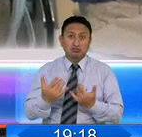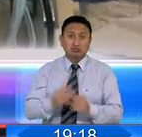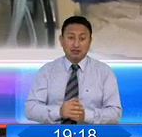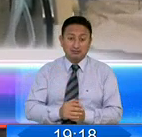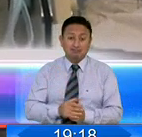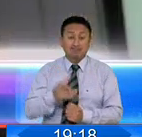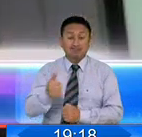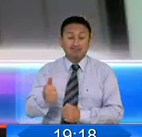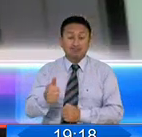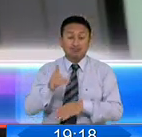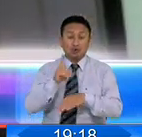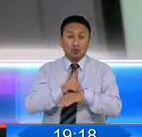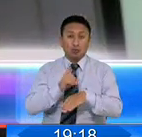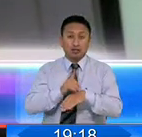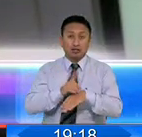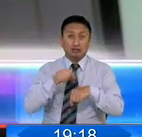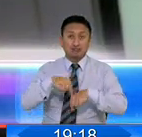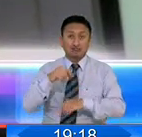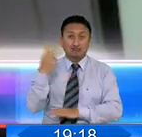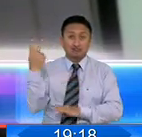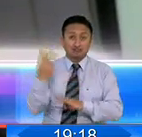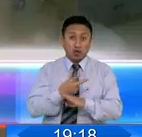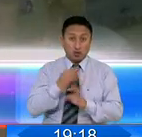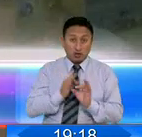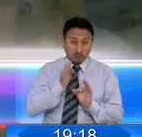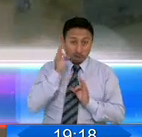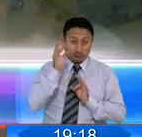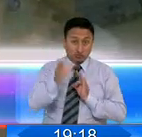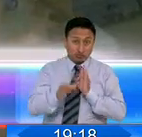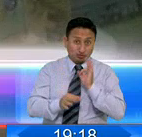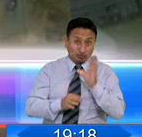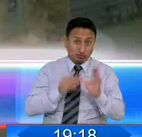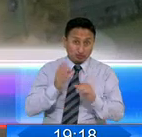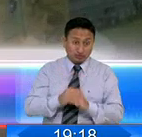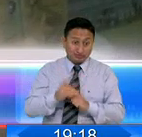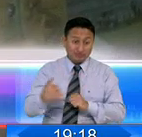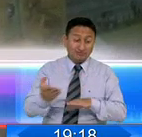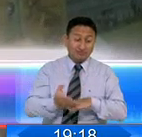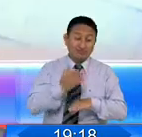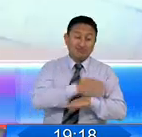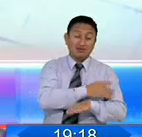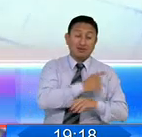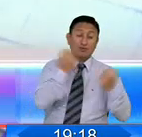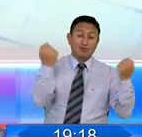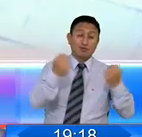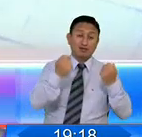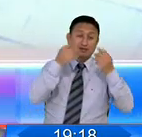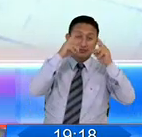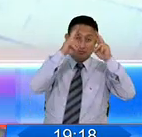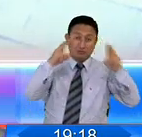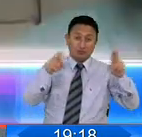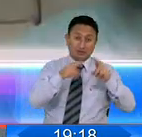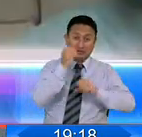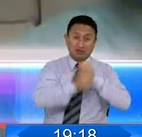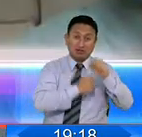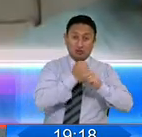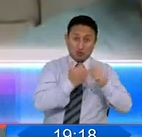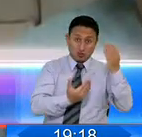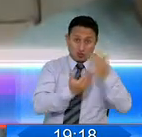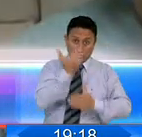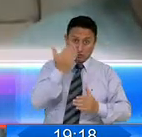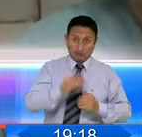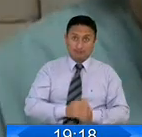propios médicos, la llegada de la segunda ola está asociada a la relajación de medidas en las festividades de Navidad y Año Nuevo. La cantidad de pacientes